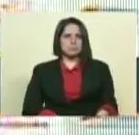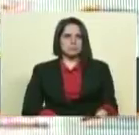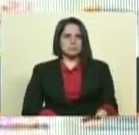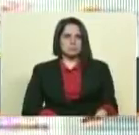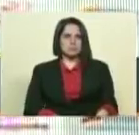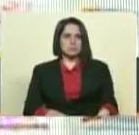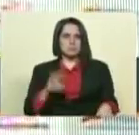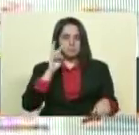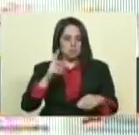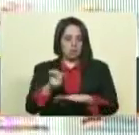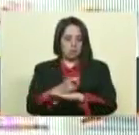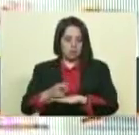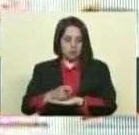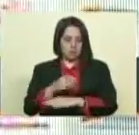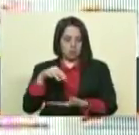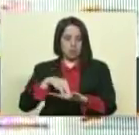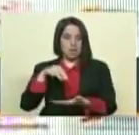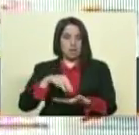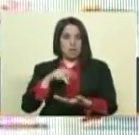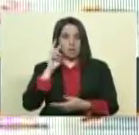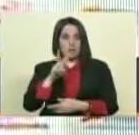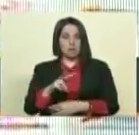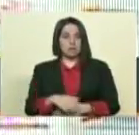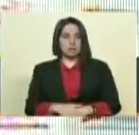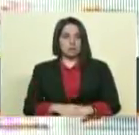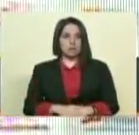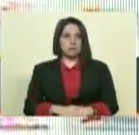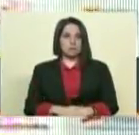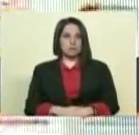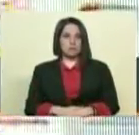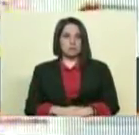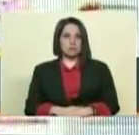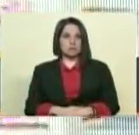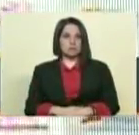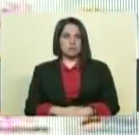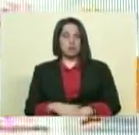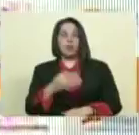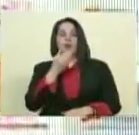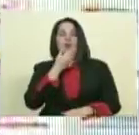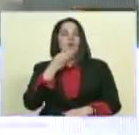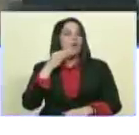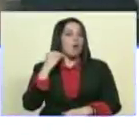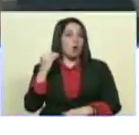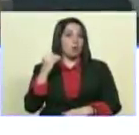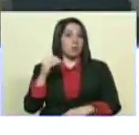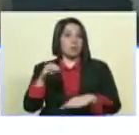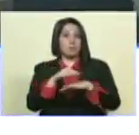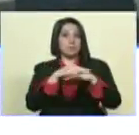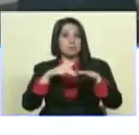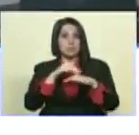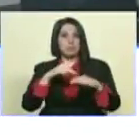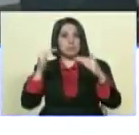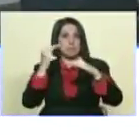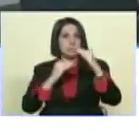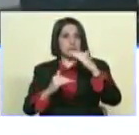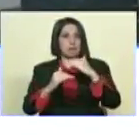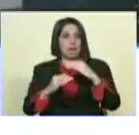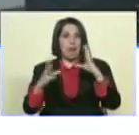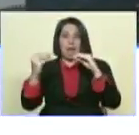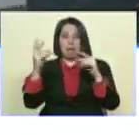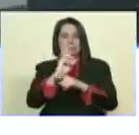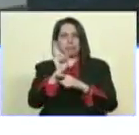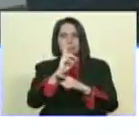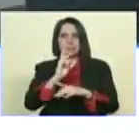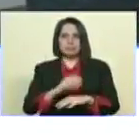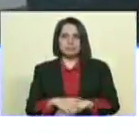Naguara. Qué cosa tan buena, ¿verdad? Y esta joven viceministra que habla en ráfaga.